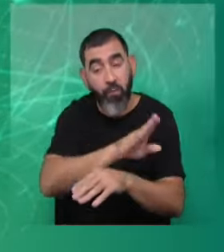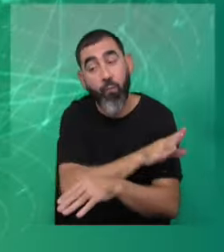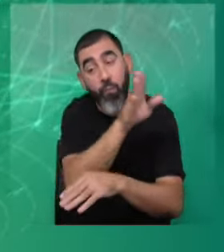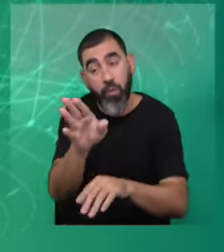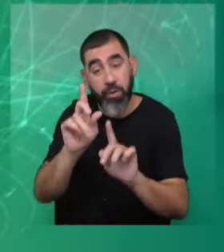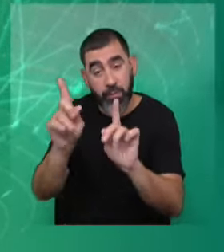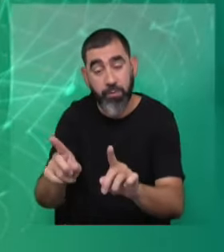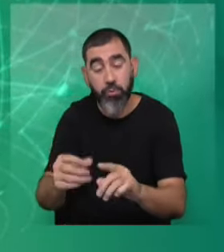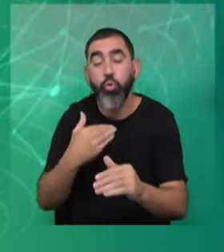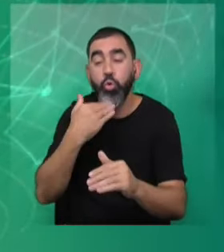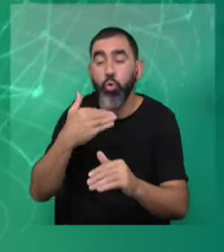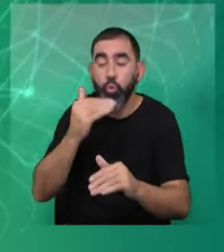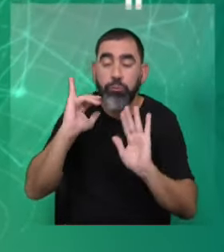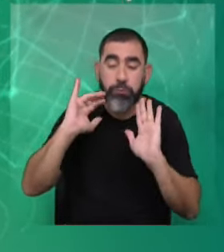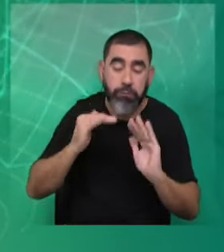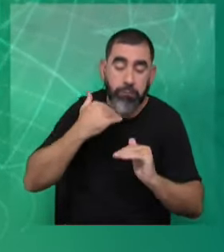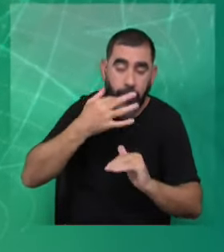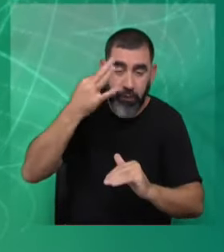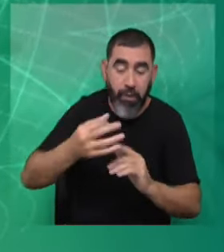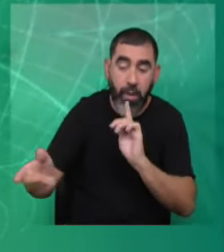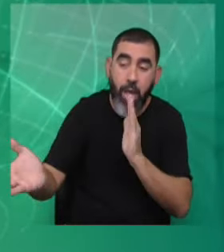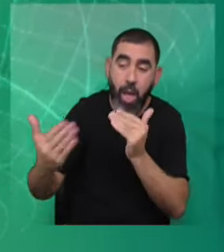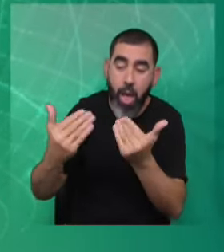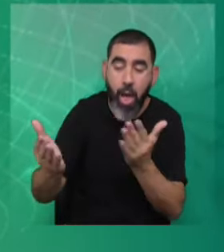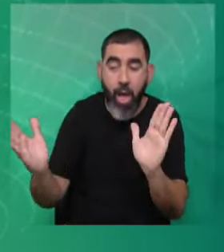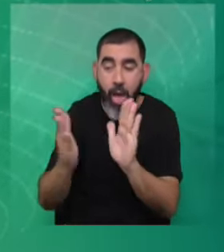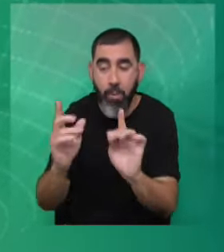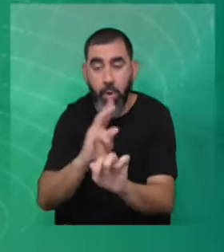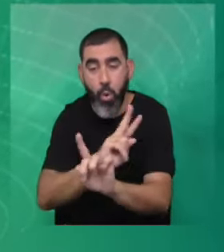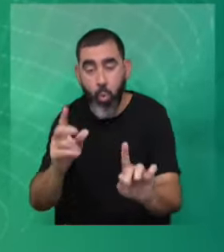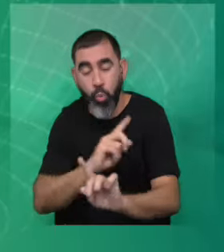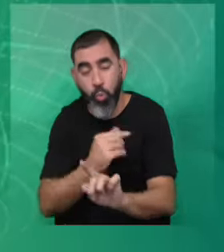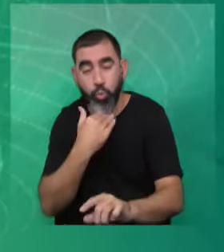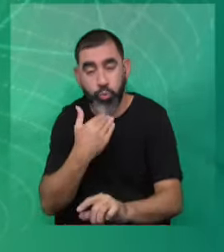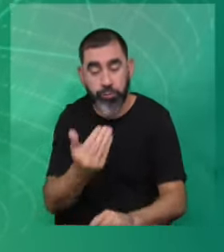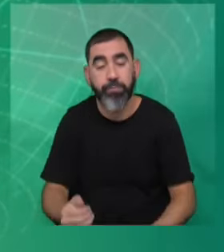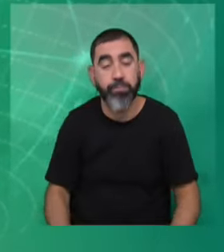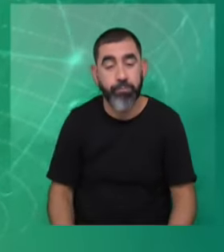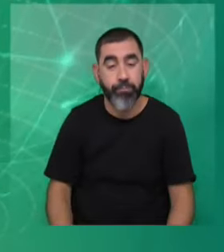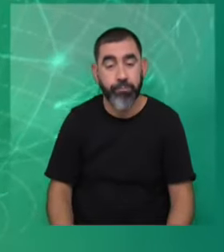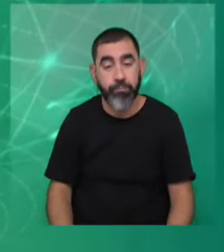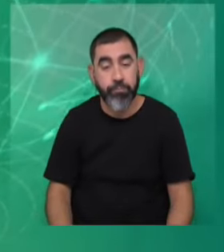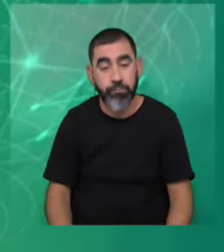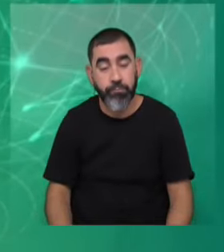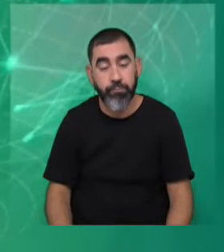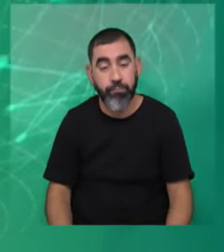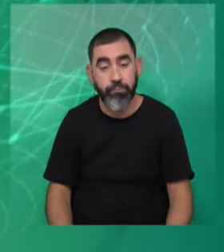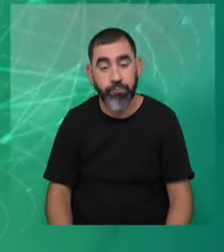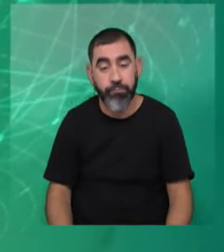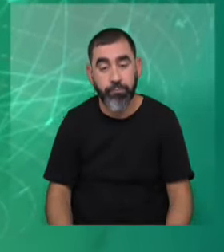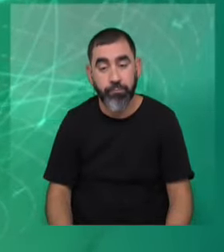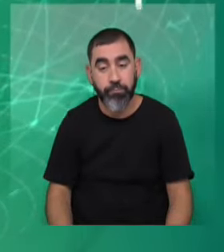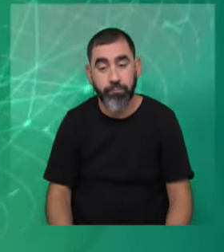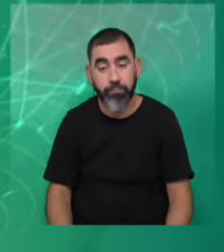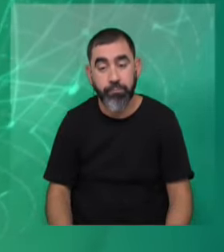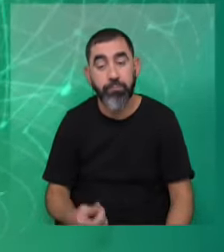crimen organizado. No sabemos si se entrevistaron o no se entrevistaron, y no sabemos... si le tomó declaración o no,